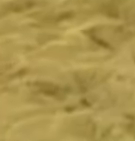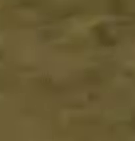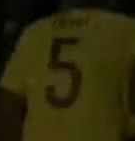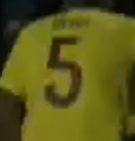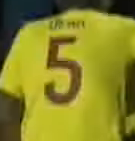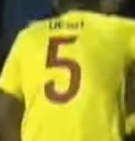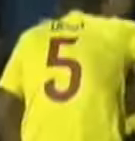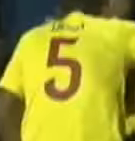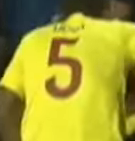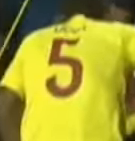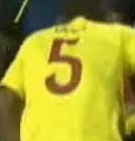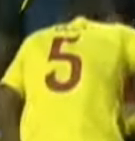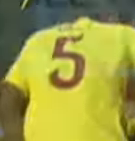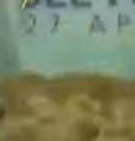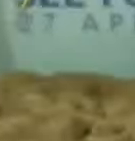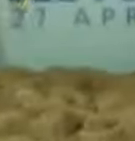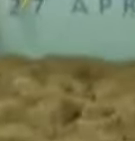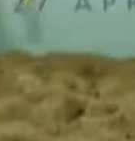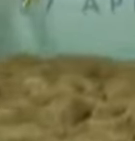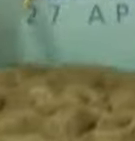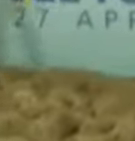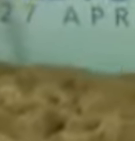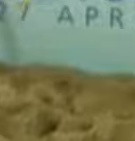Por Ecuador TV.